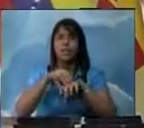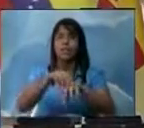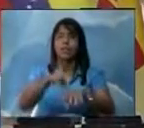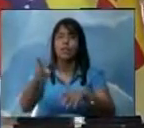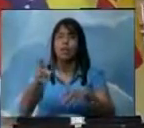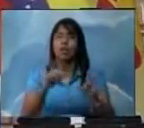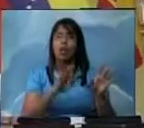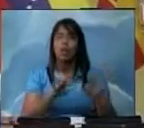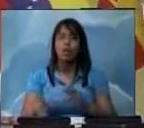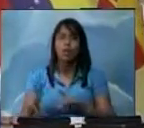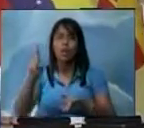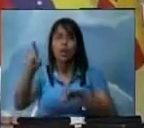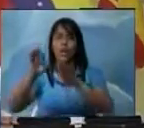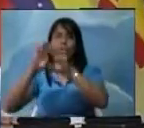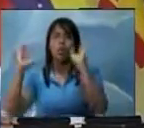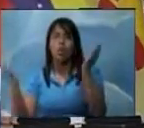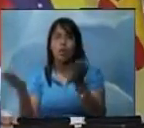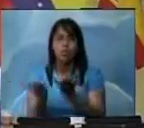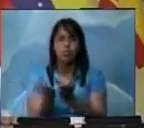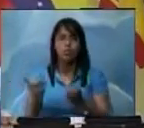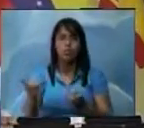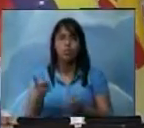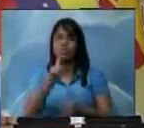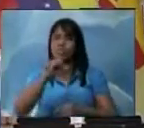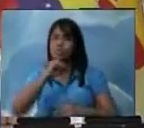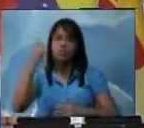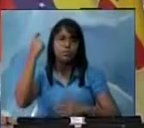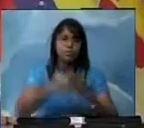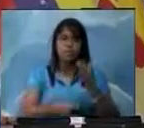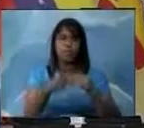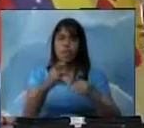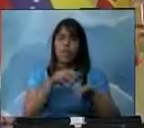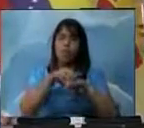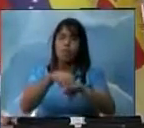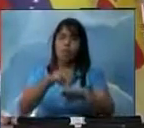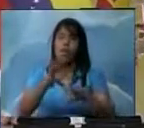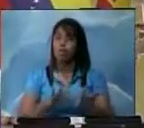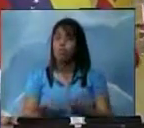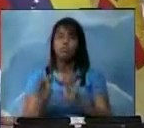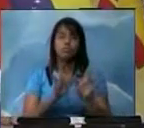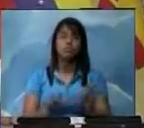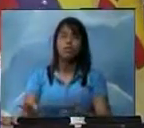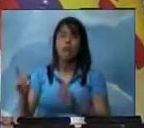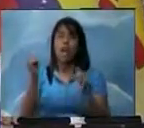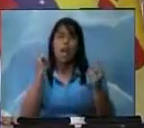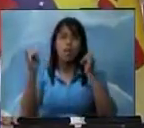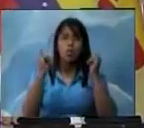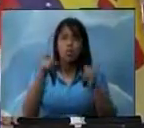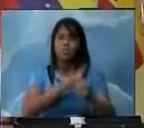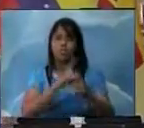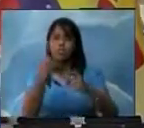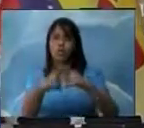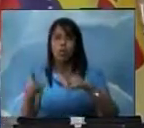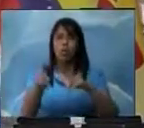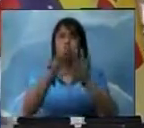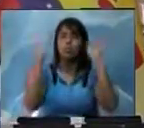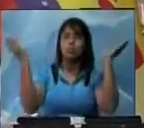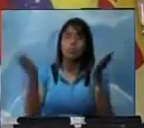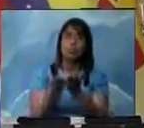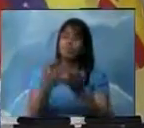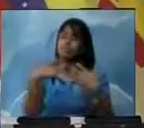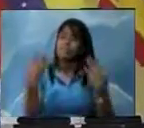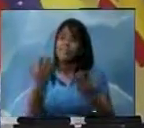llevarlo a tocar en una discoteca, y llevarlo a tocar en los bailes, en las cosas mundanas.